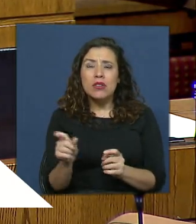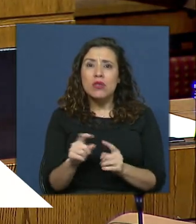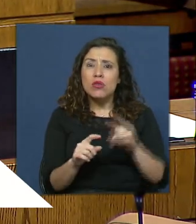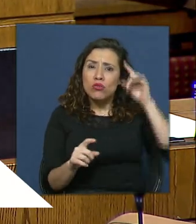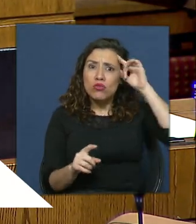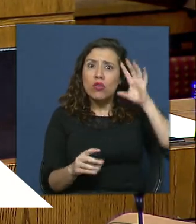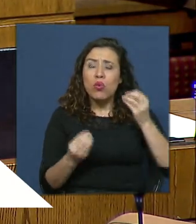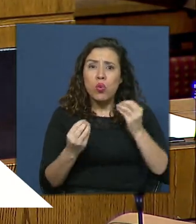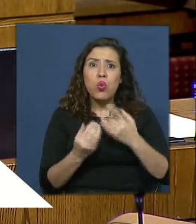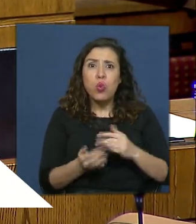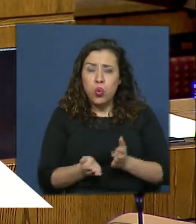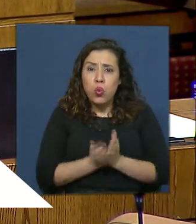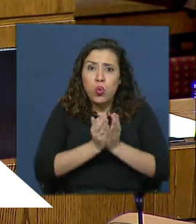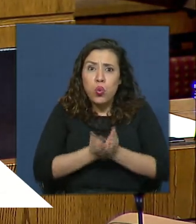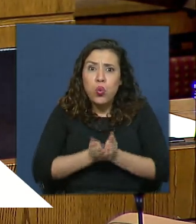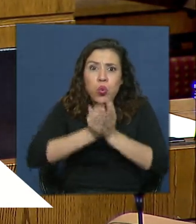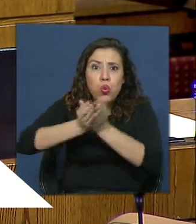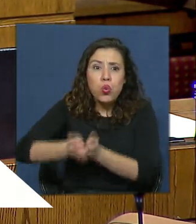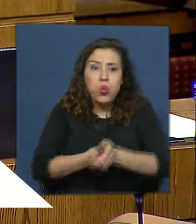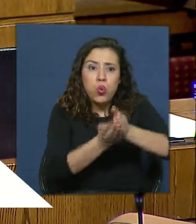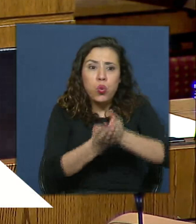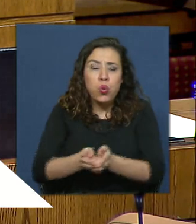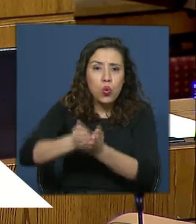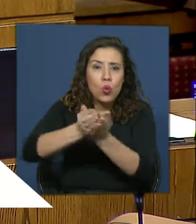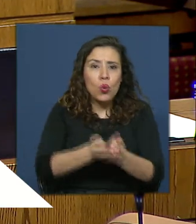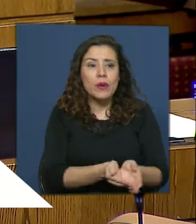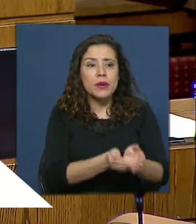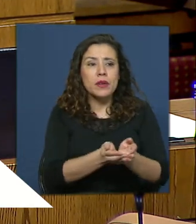diestros navegantes que